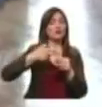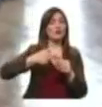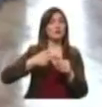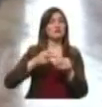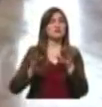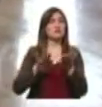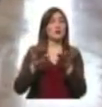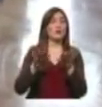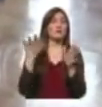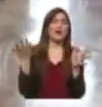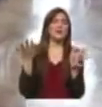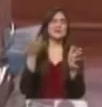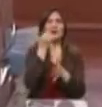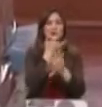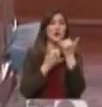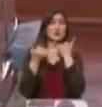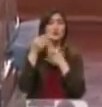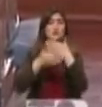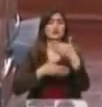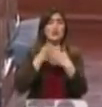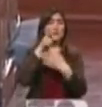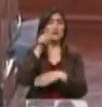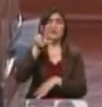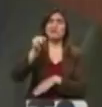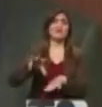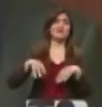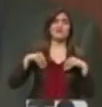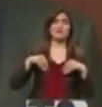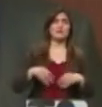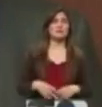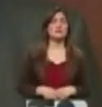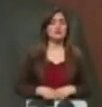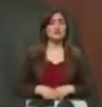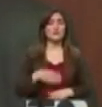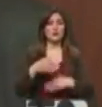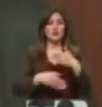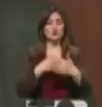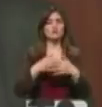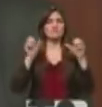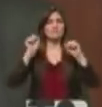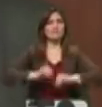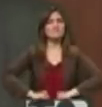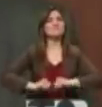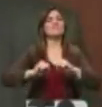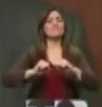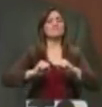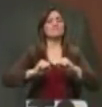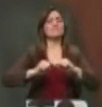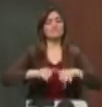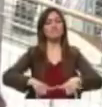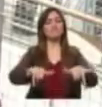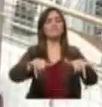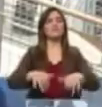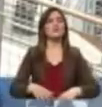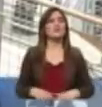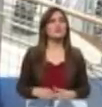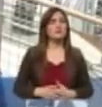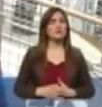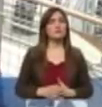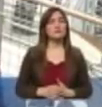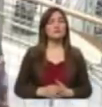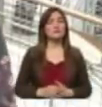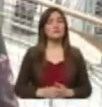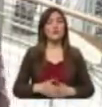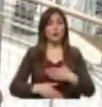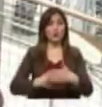de supuestos vicios procesales que la Fiscalía desechó. El proceso es válido y el proceso debe continuar. Y mientras la audiencia